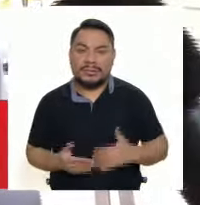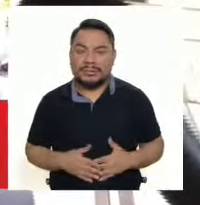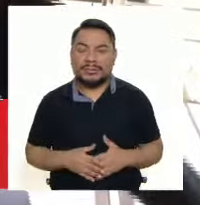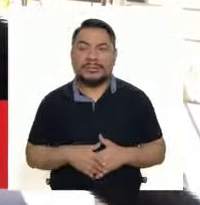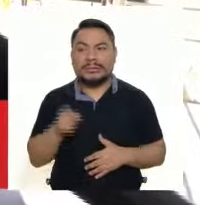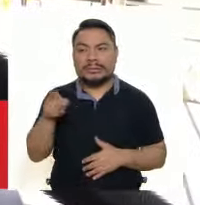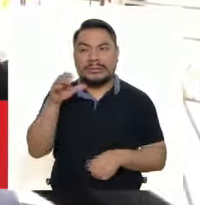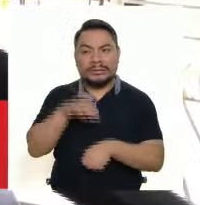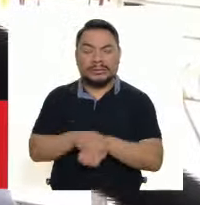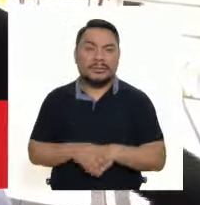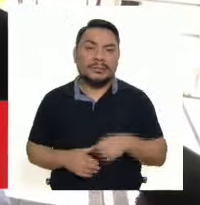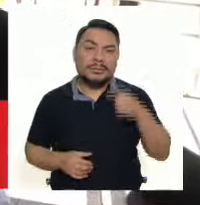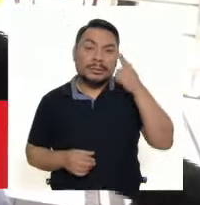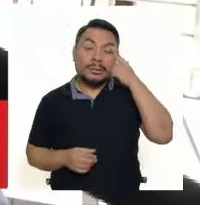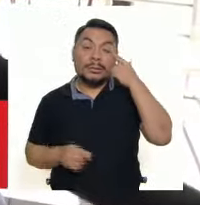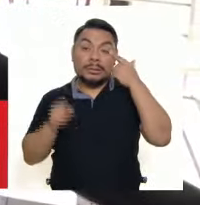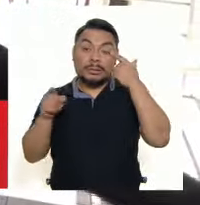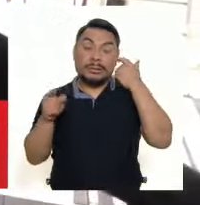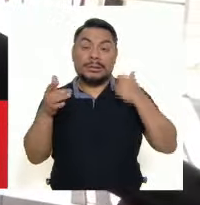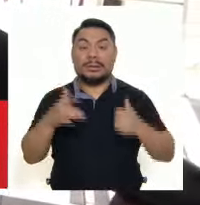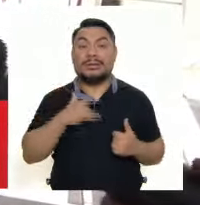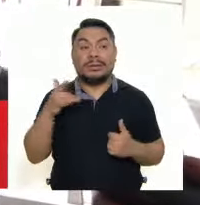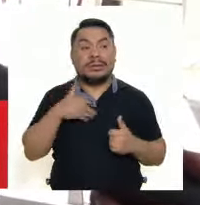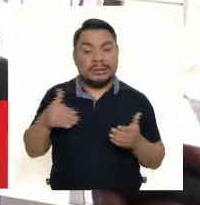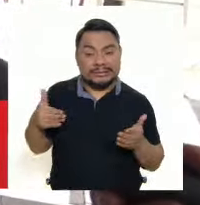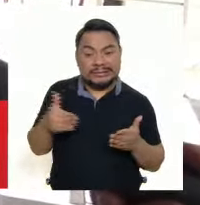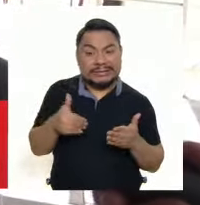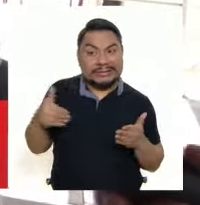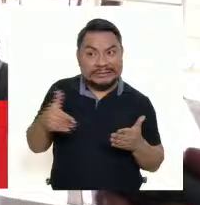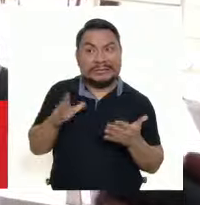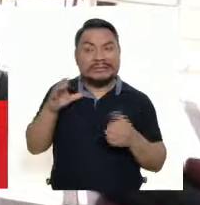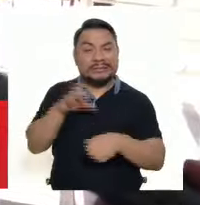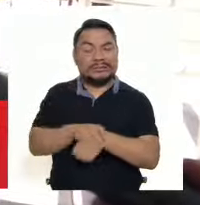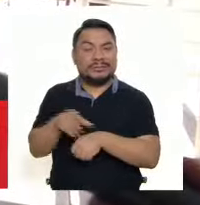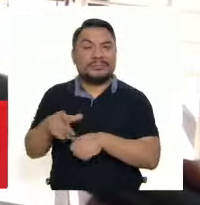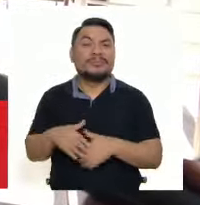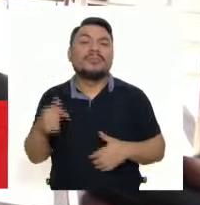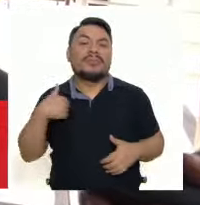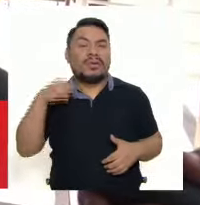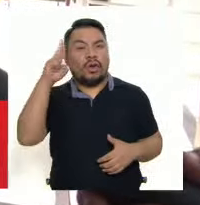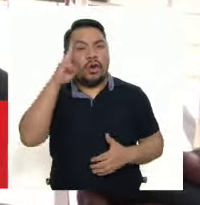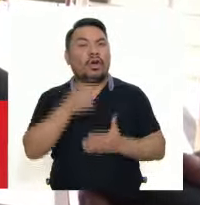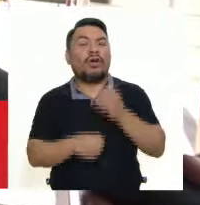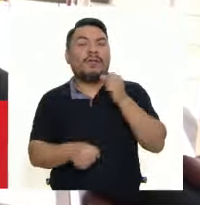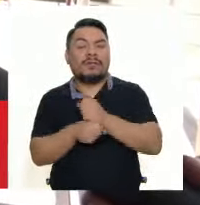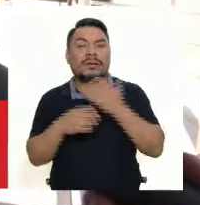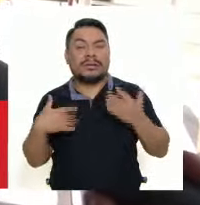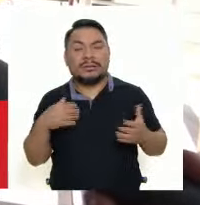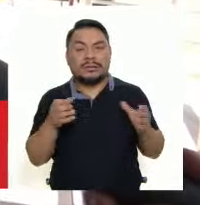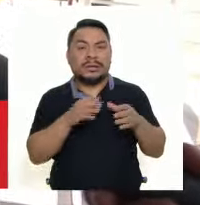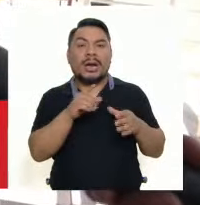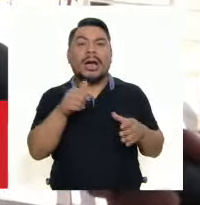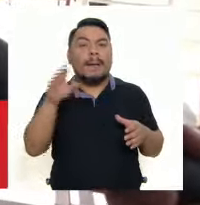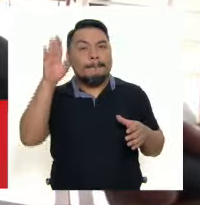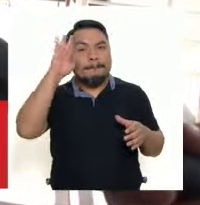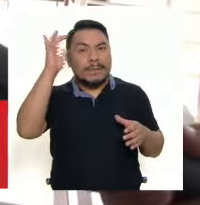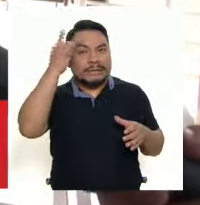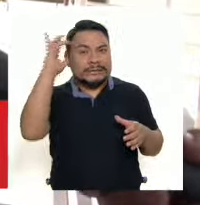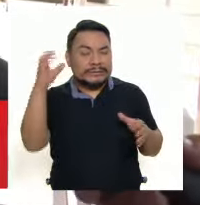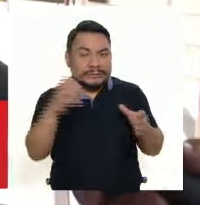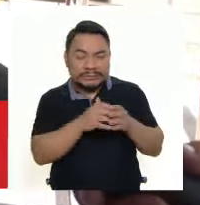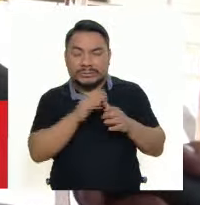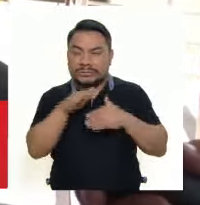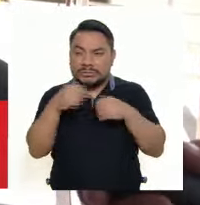captura? Debe sentir que estamos cerca, ¿no? Yo confío en que la inteligencia policial y nuestros